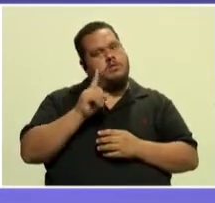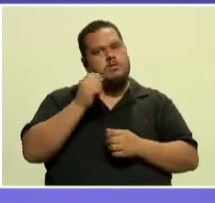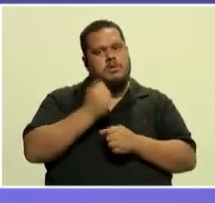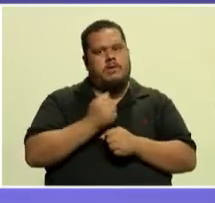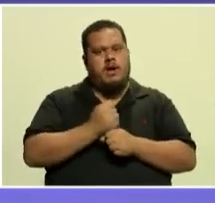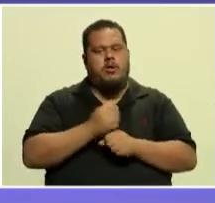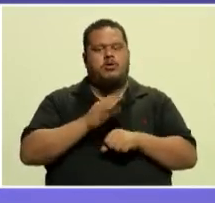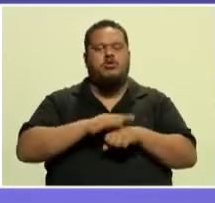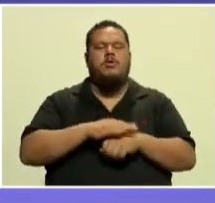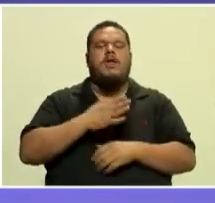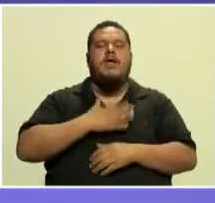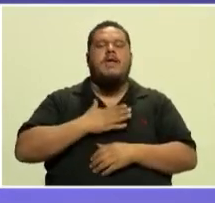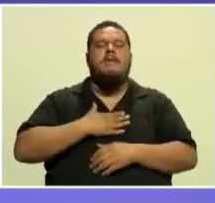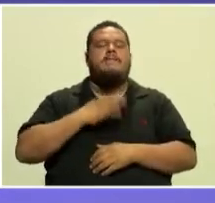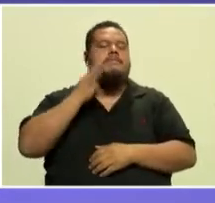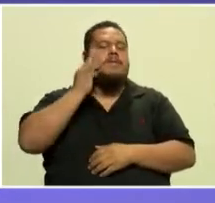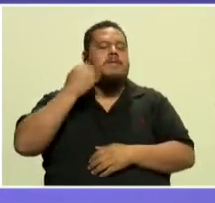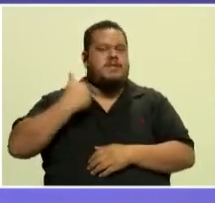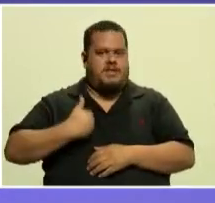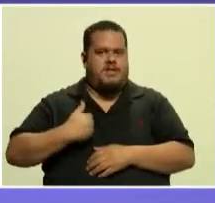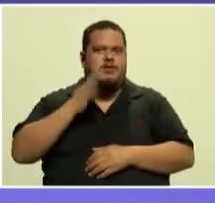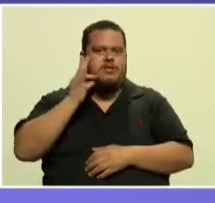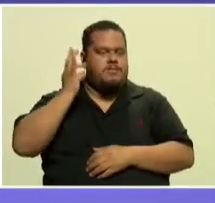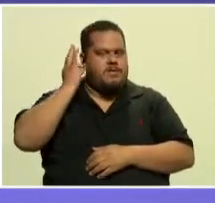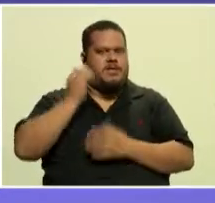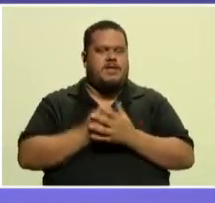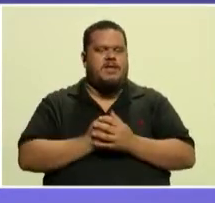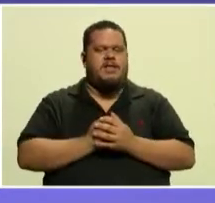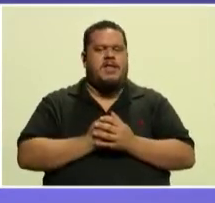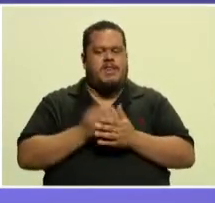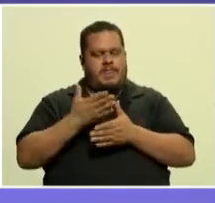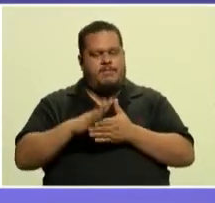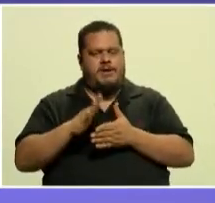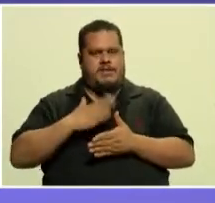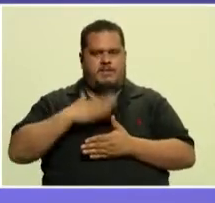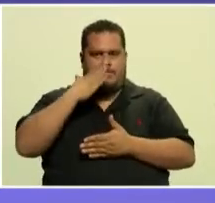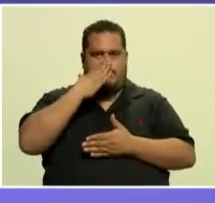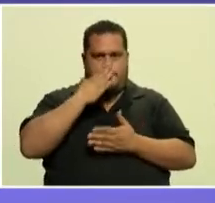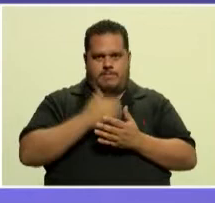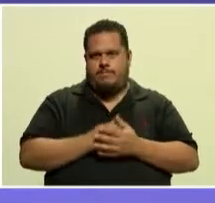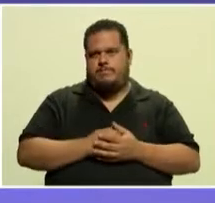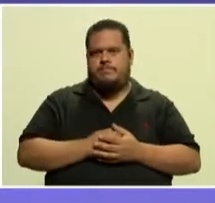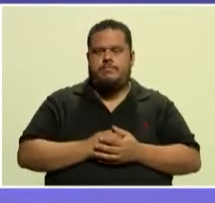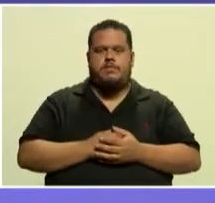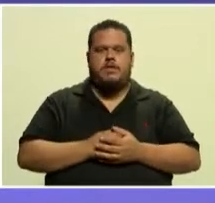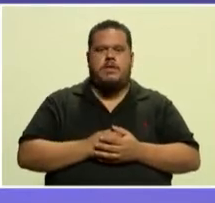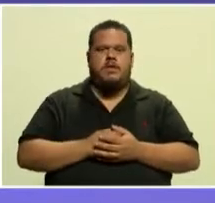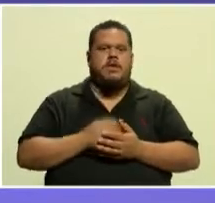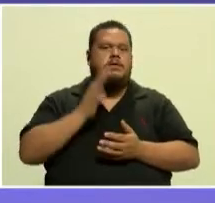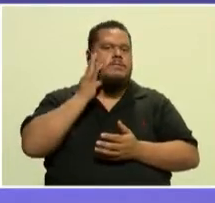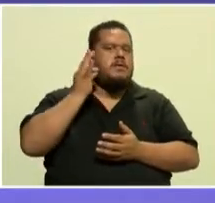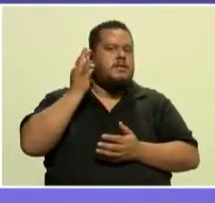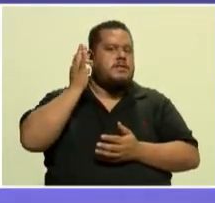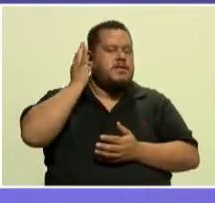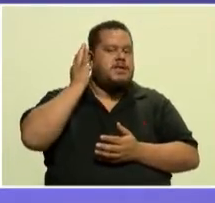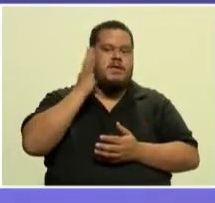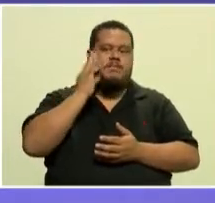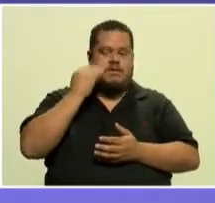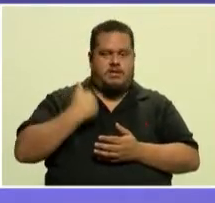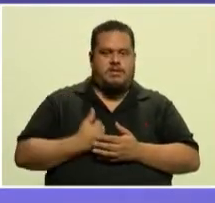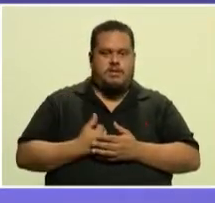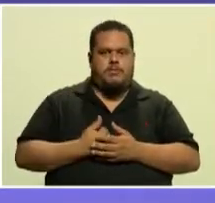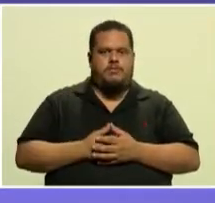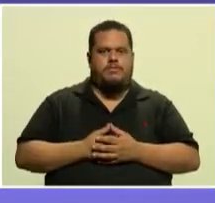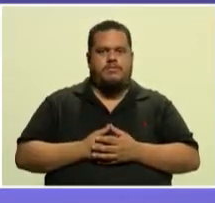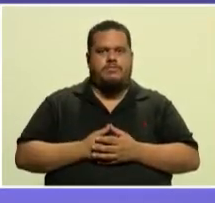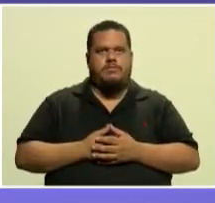de mis tíos del lado de mi mamá, mis tíos maternos. Mi tía se llama Chen Wanshui y mi tía se llama Chen Chien Xiang.